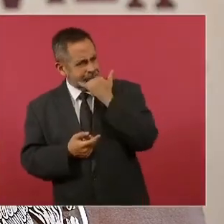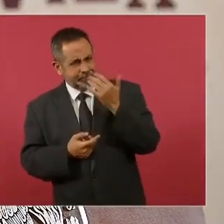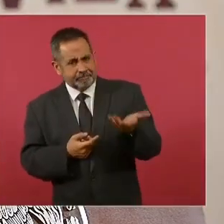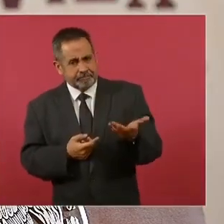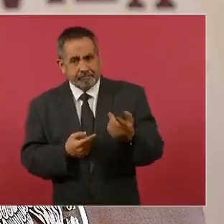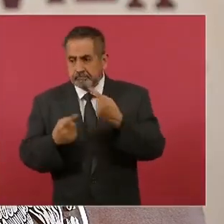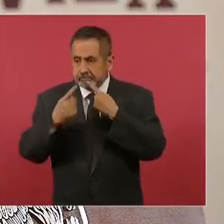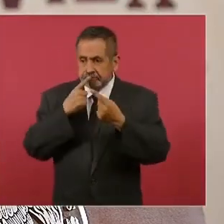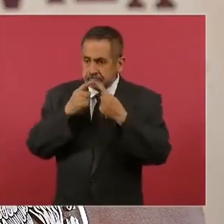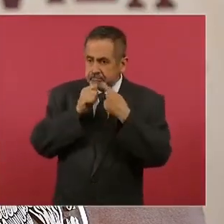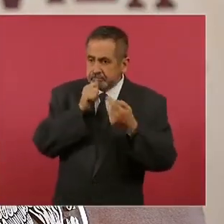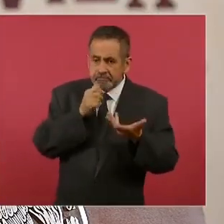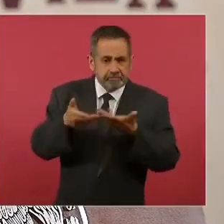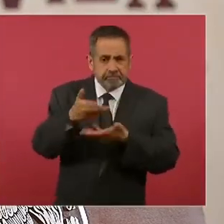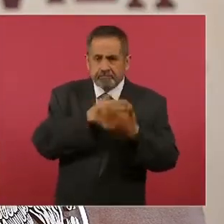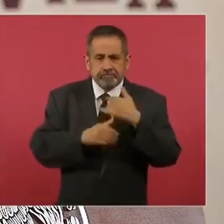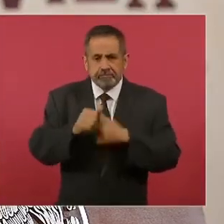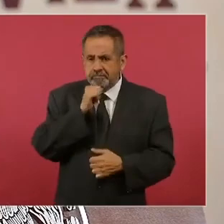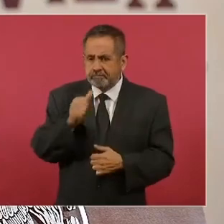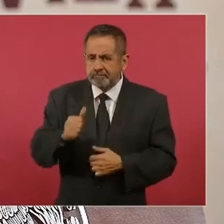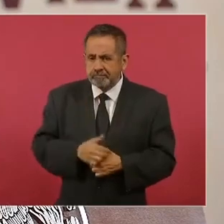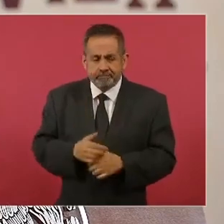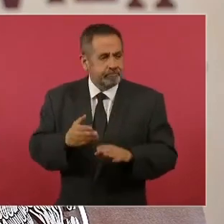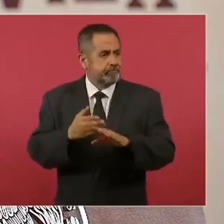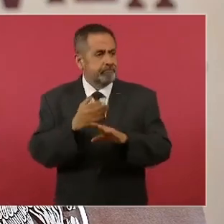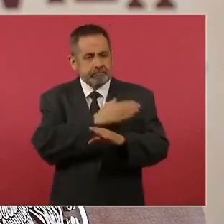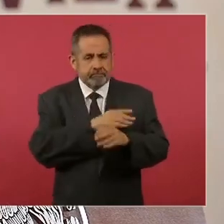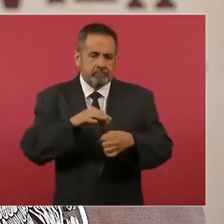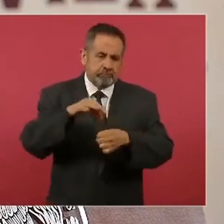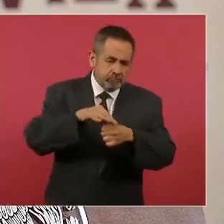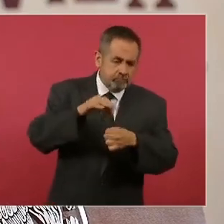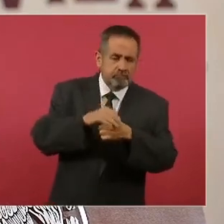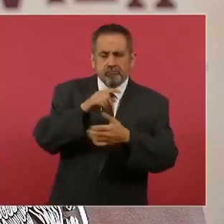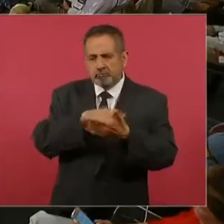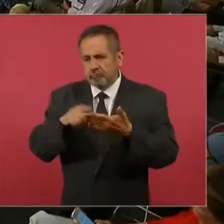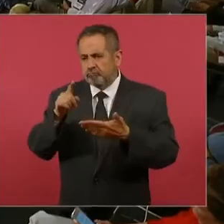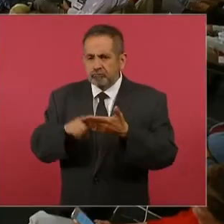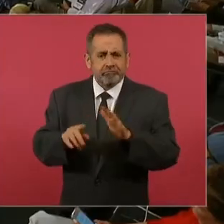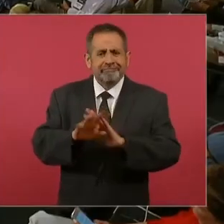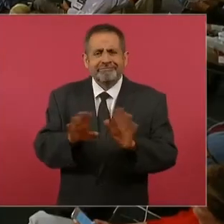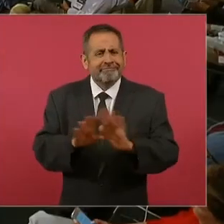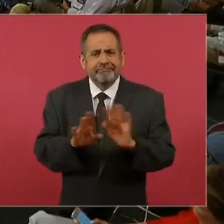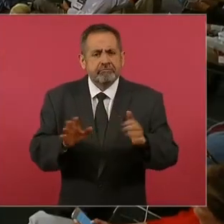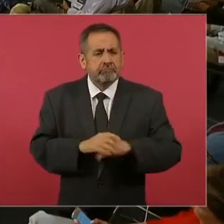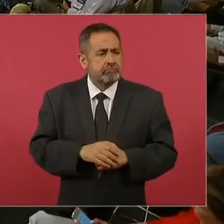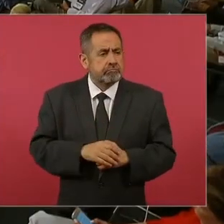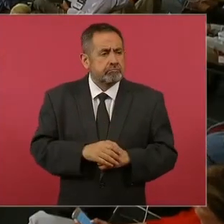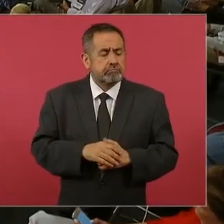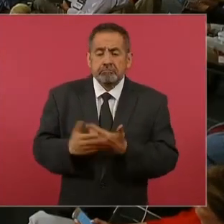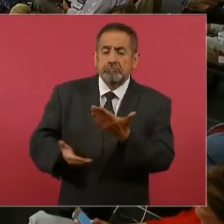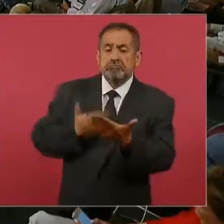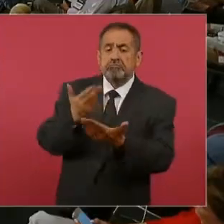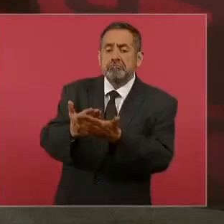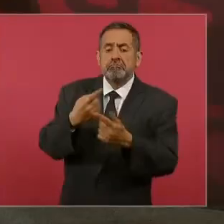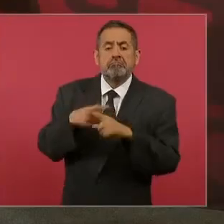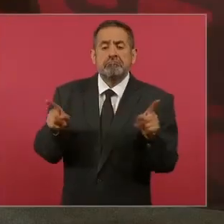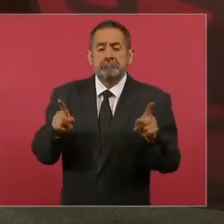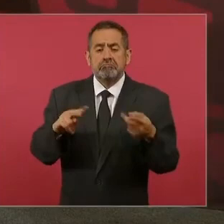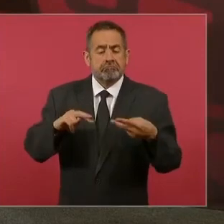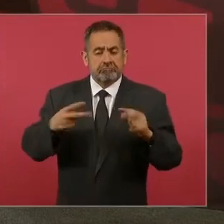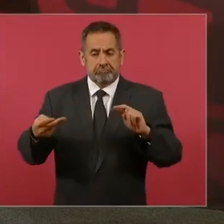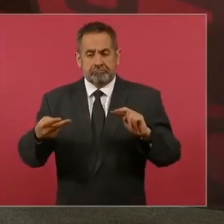sido discutido y sin que haya sido votado previamente y rechazado por los integrantes de la segunda sala. Esto es